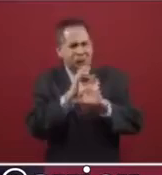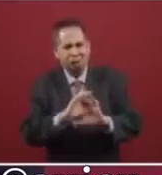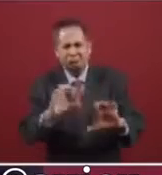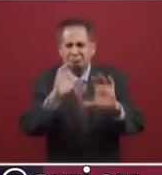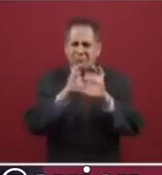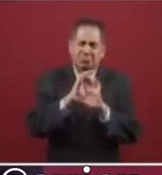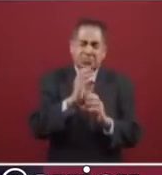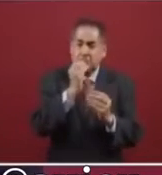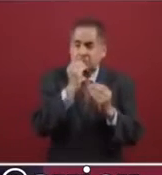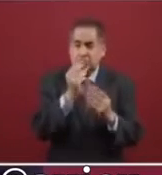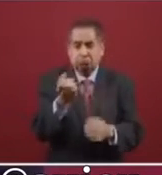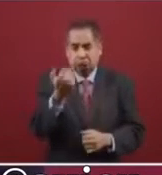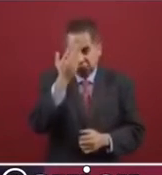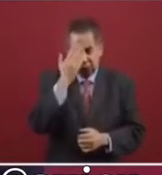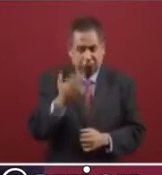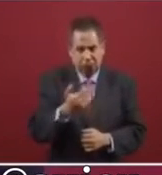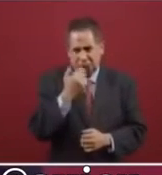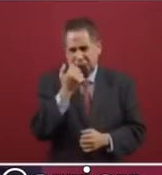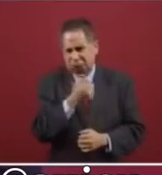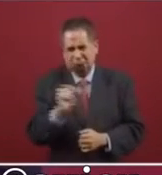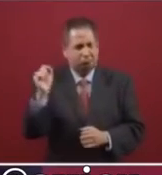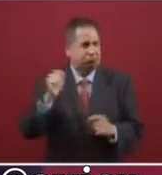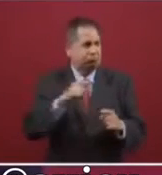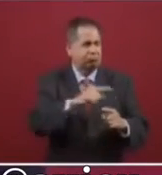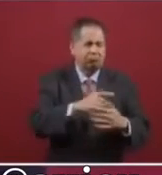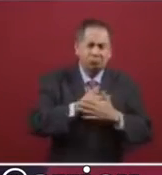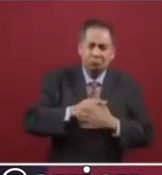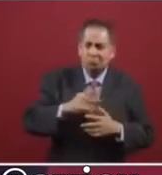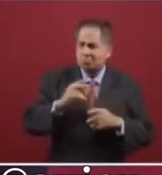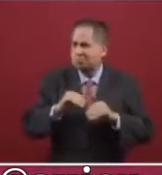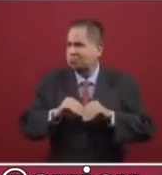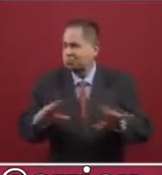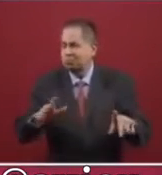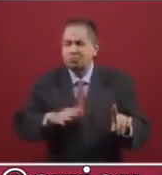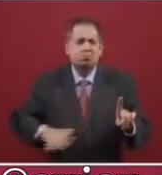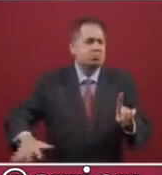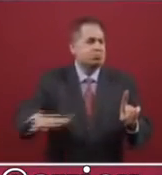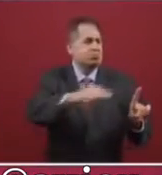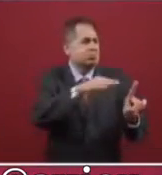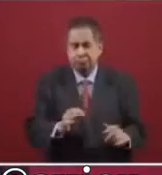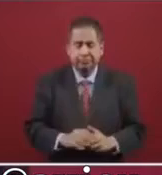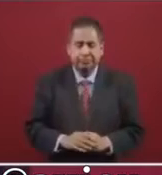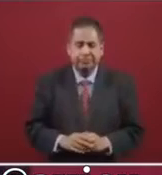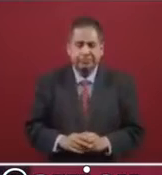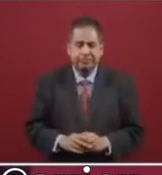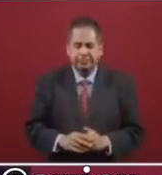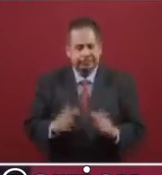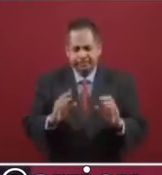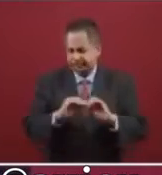con dimensión social, un